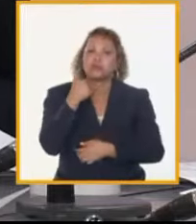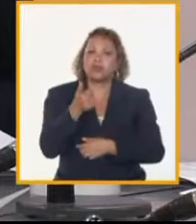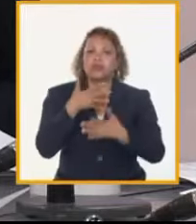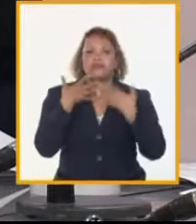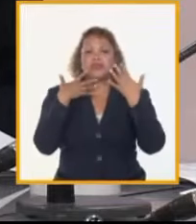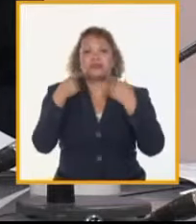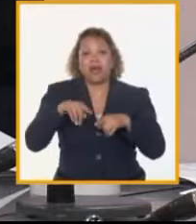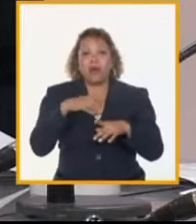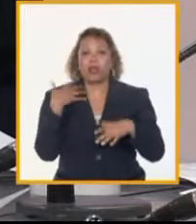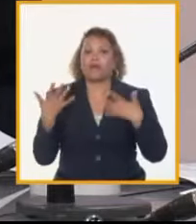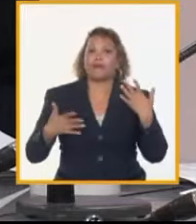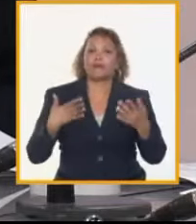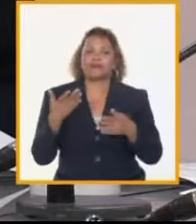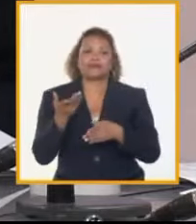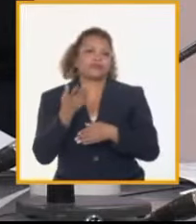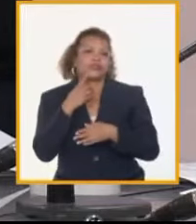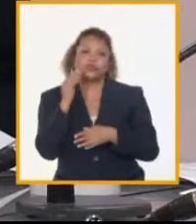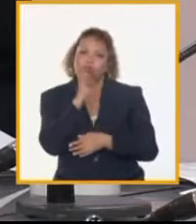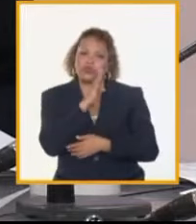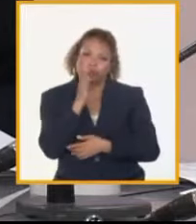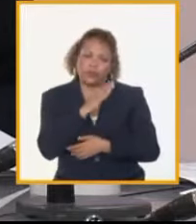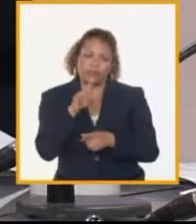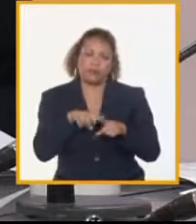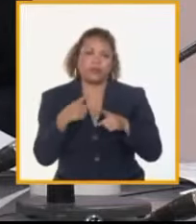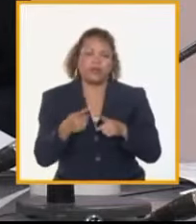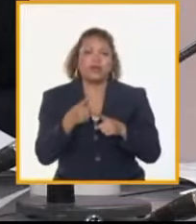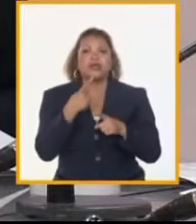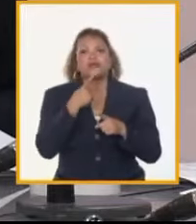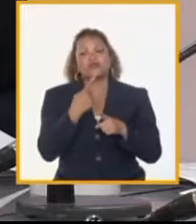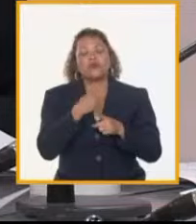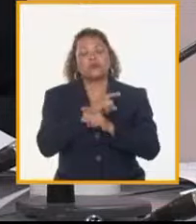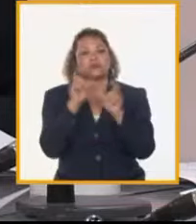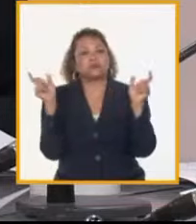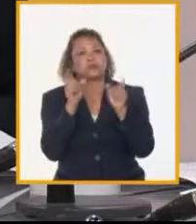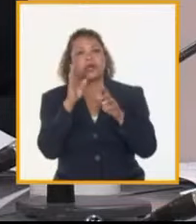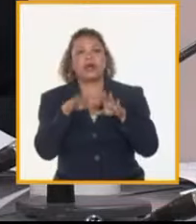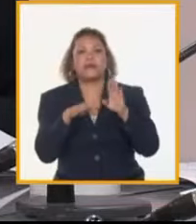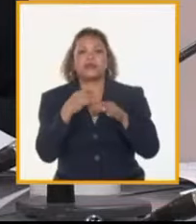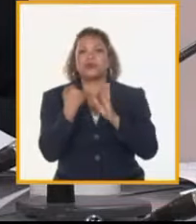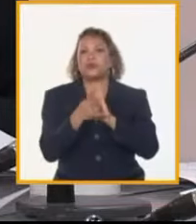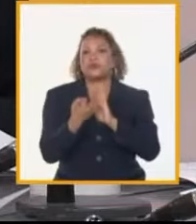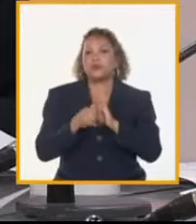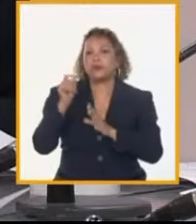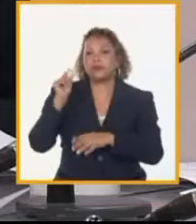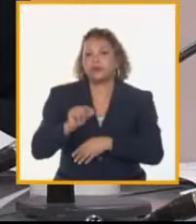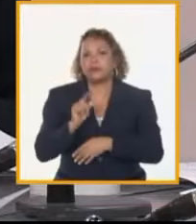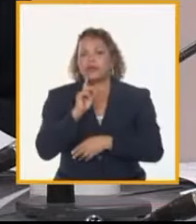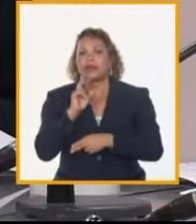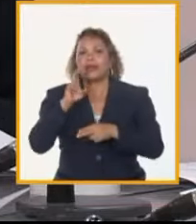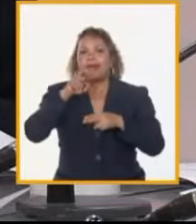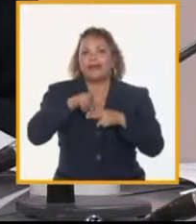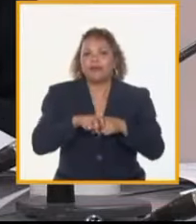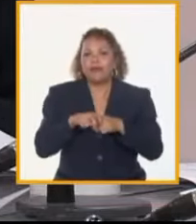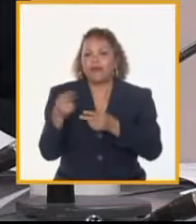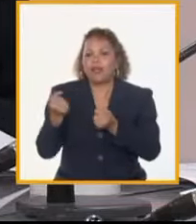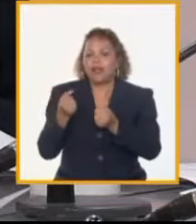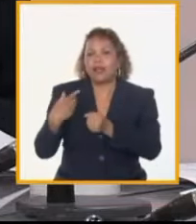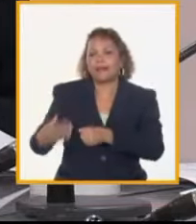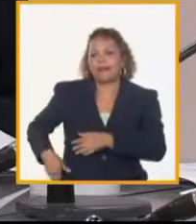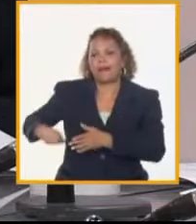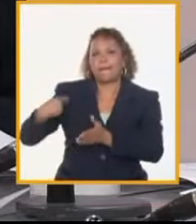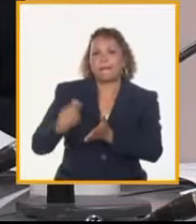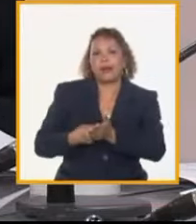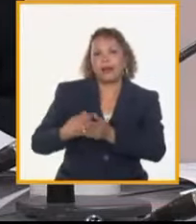dice él. Voy periódicamente a Las Tunas y entre un viaje y otro me quedo perplejo. A veces hasta justifico los pasajeros que monta el chofer por la izquierda. Con el salario no